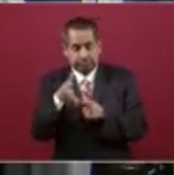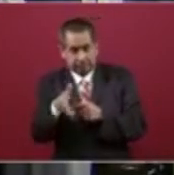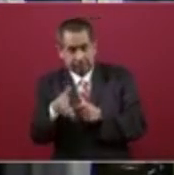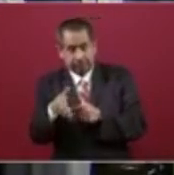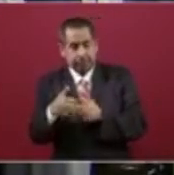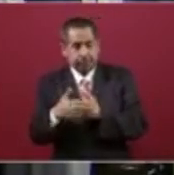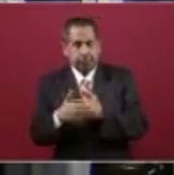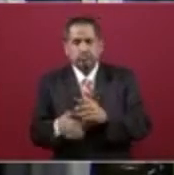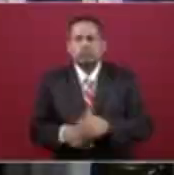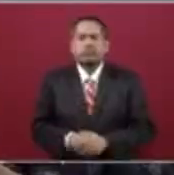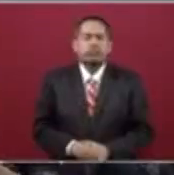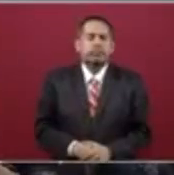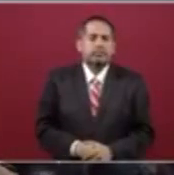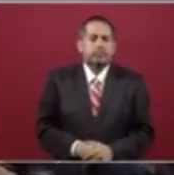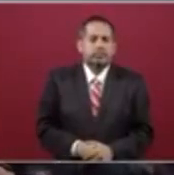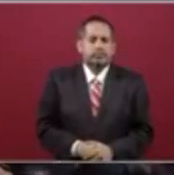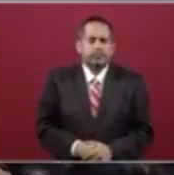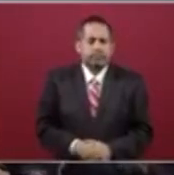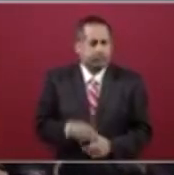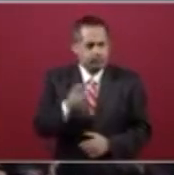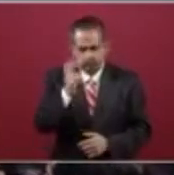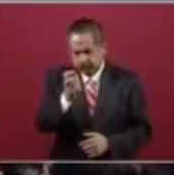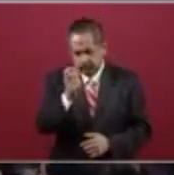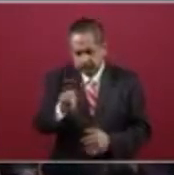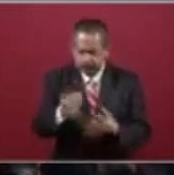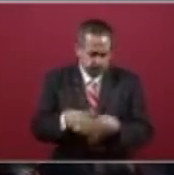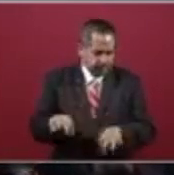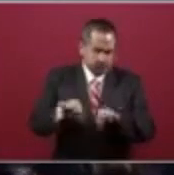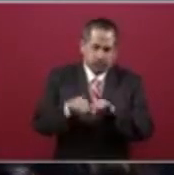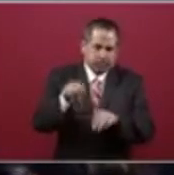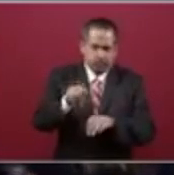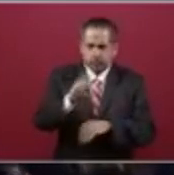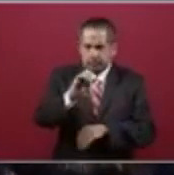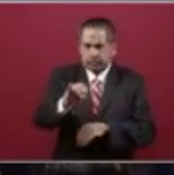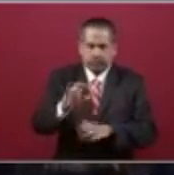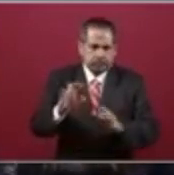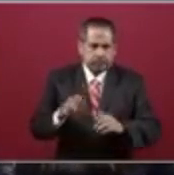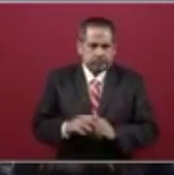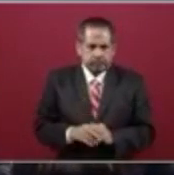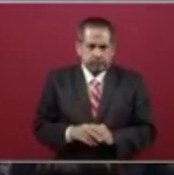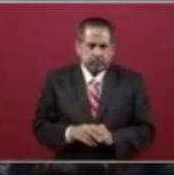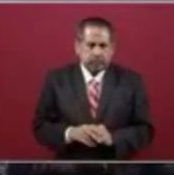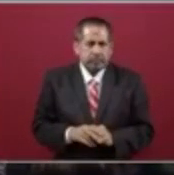Sí, eso es importantísimo.